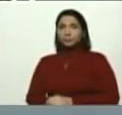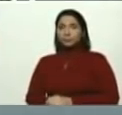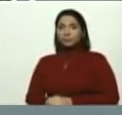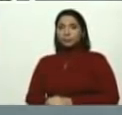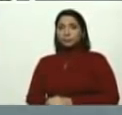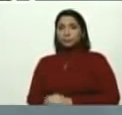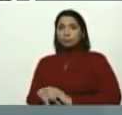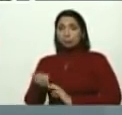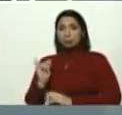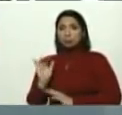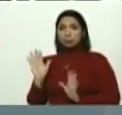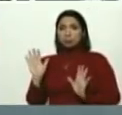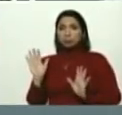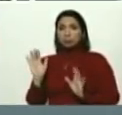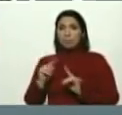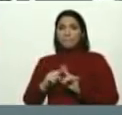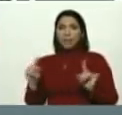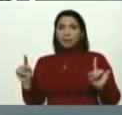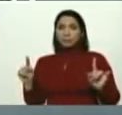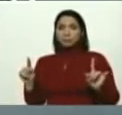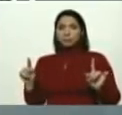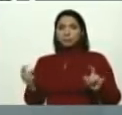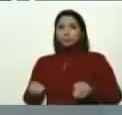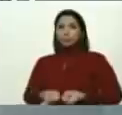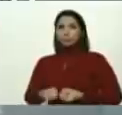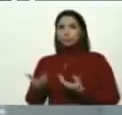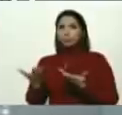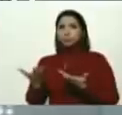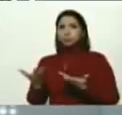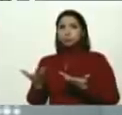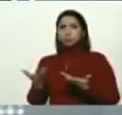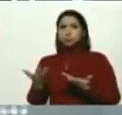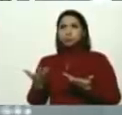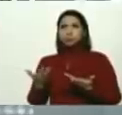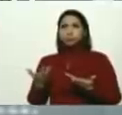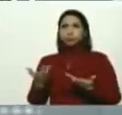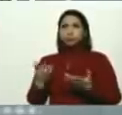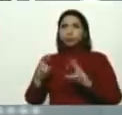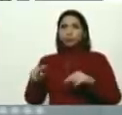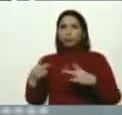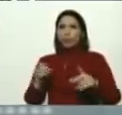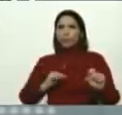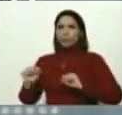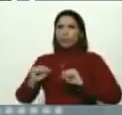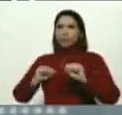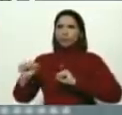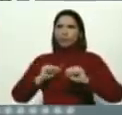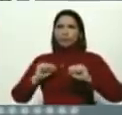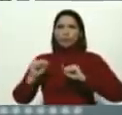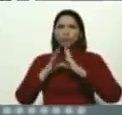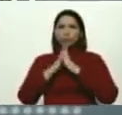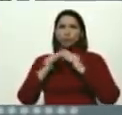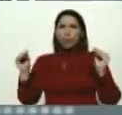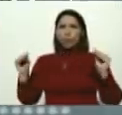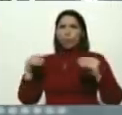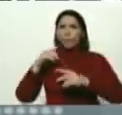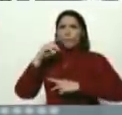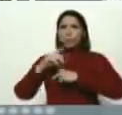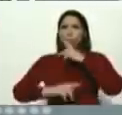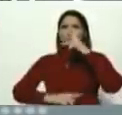llega para darle un nuevo dinamismo a todo el